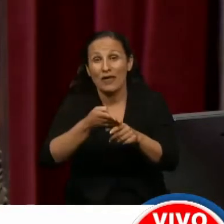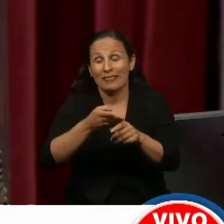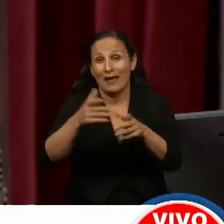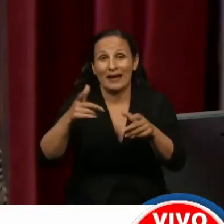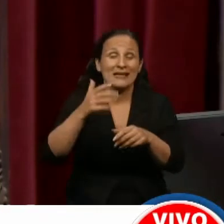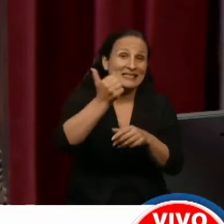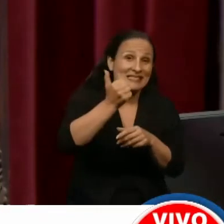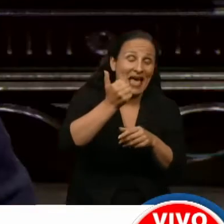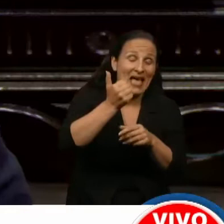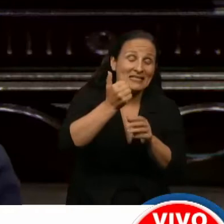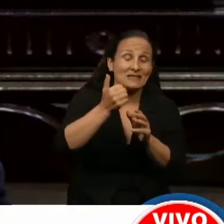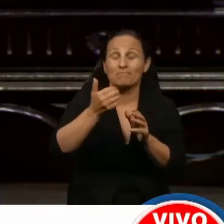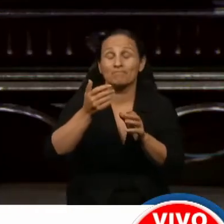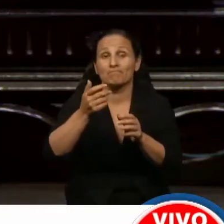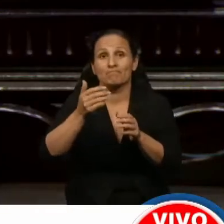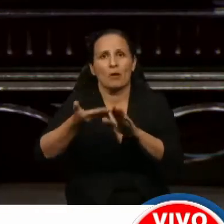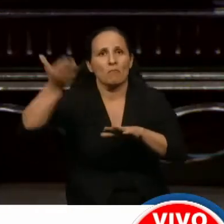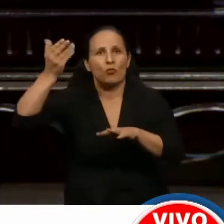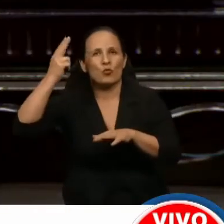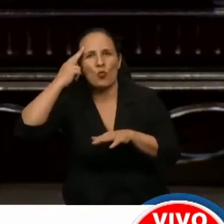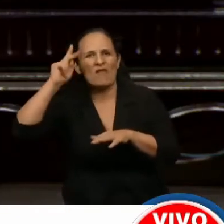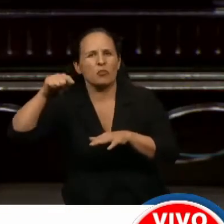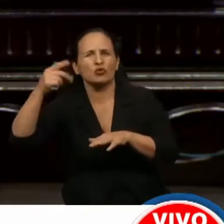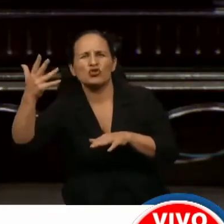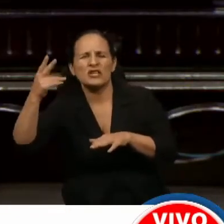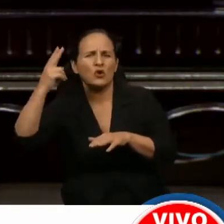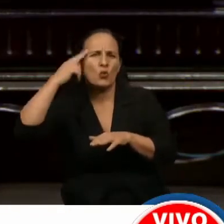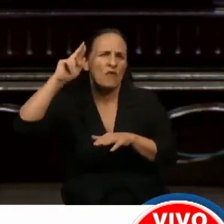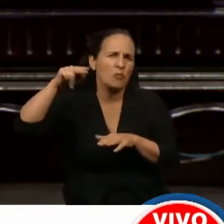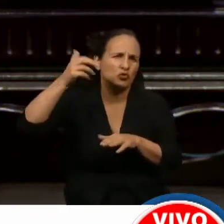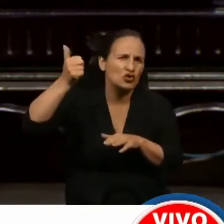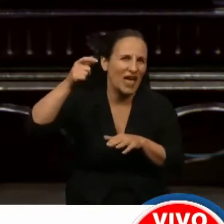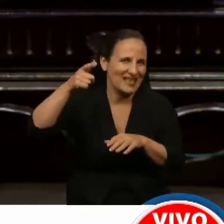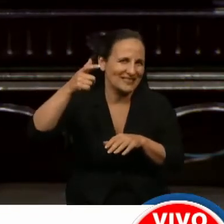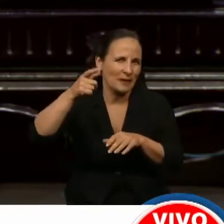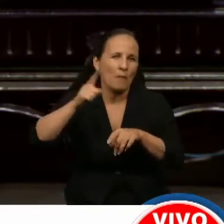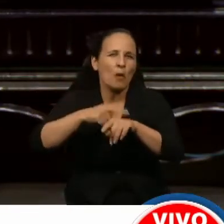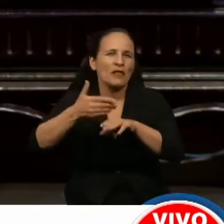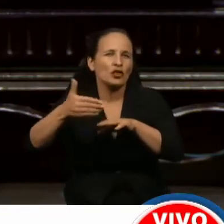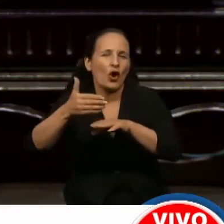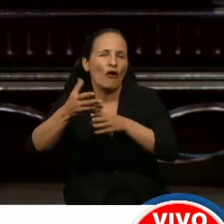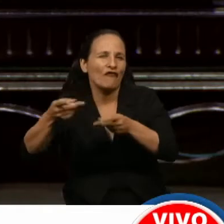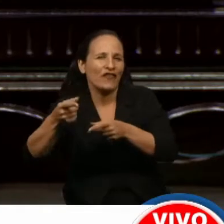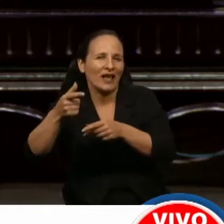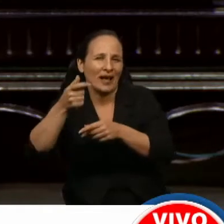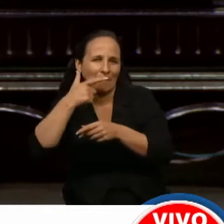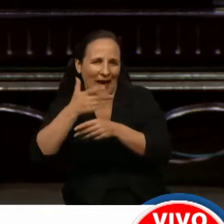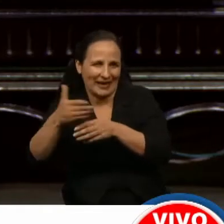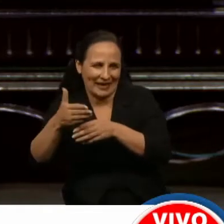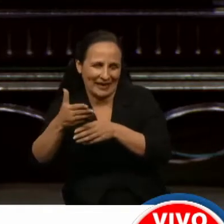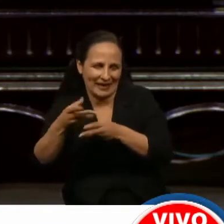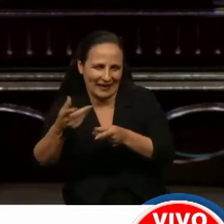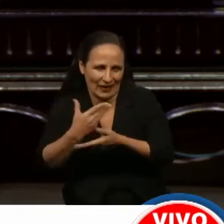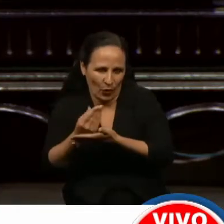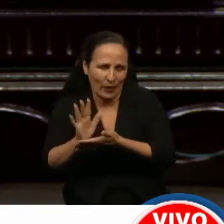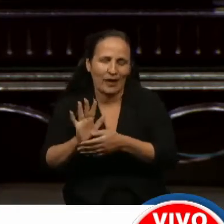a 9.5, 9.6, a fin del mandato del expresidente Macri.